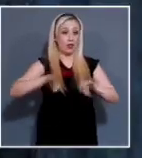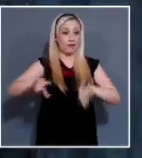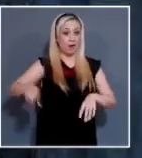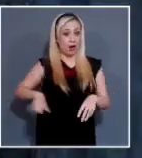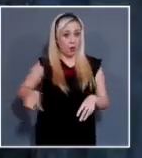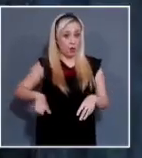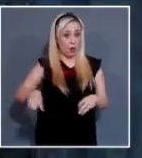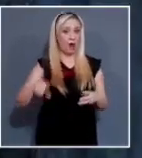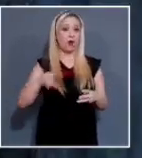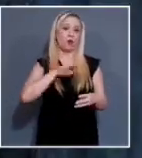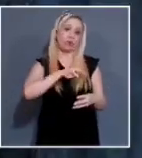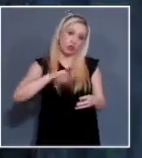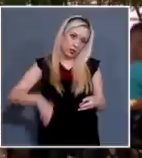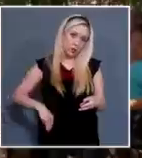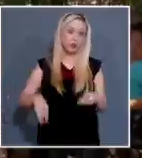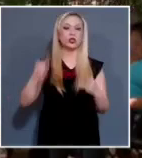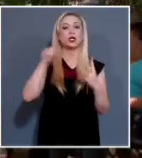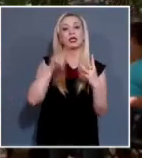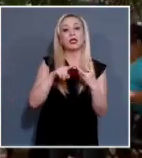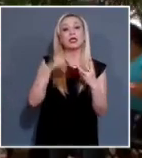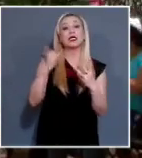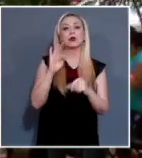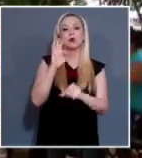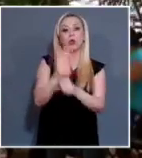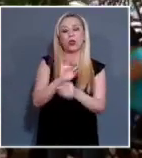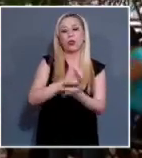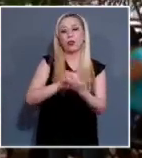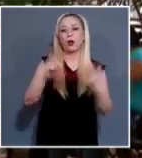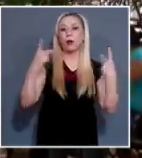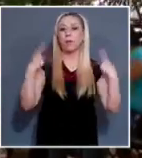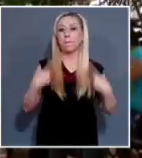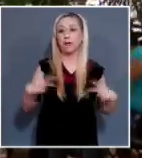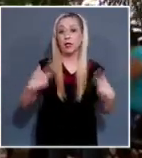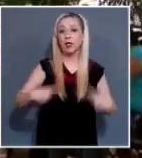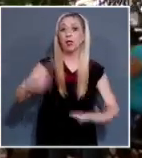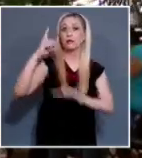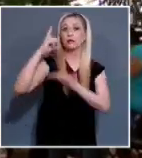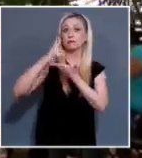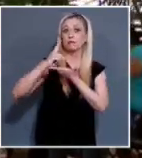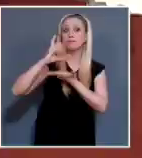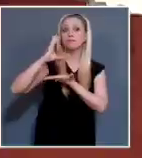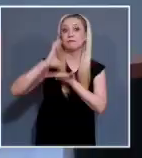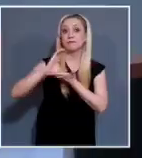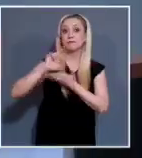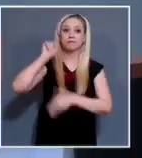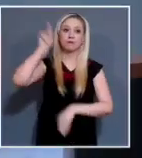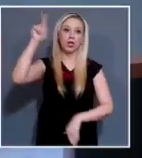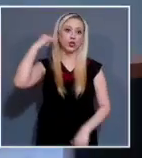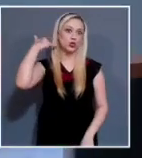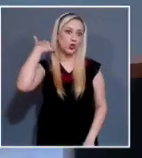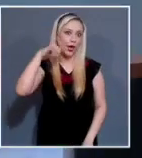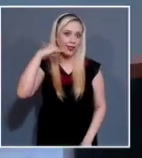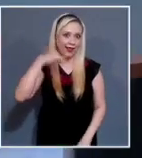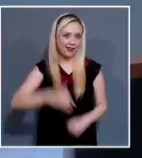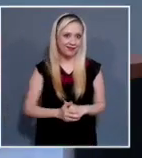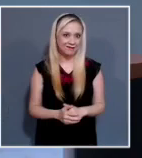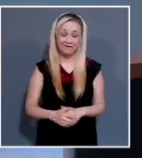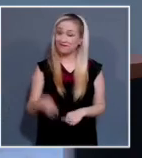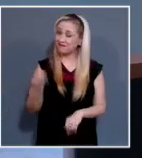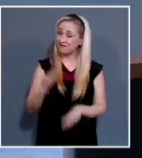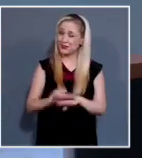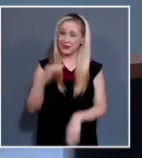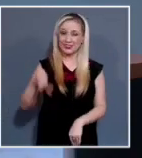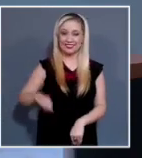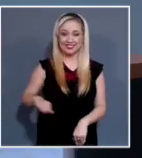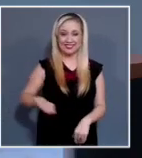y para la protección de los derechos de las personas con discapacidad del Estado de Yucatán. Y reiteramos, a nombre